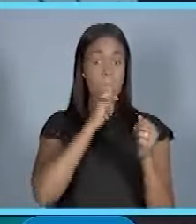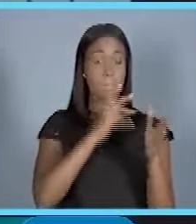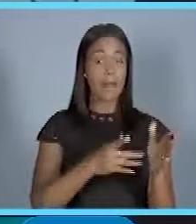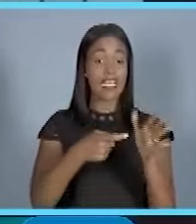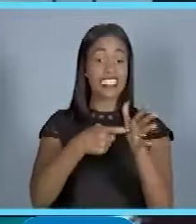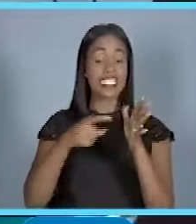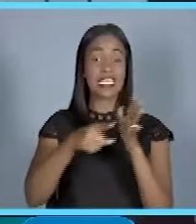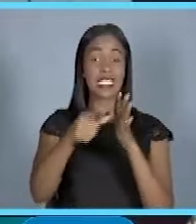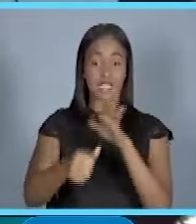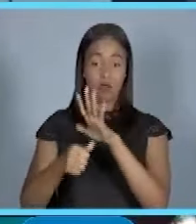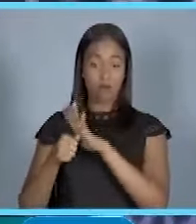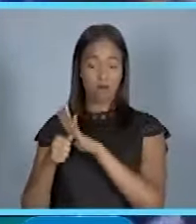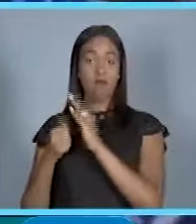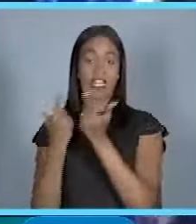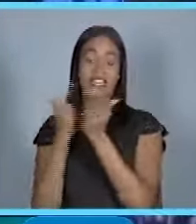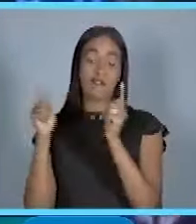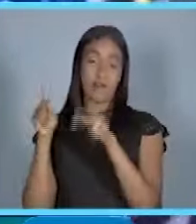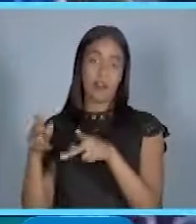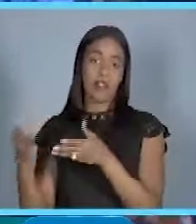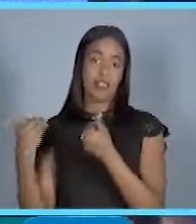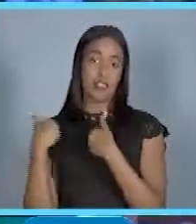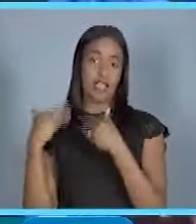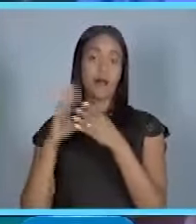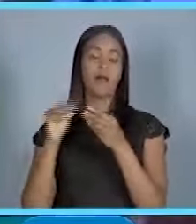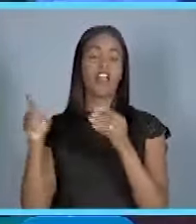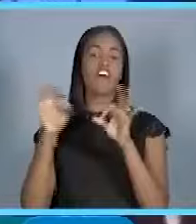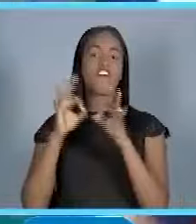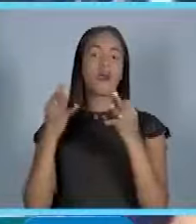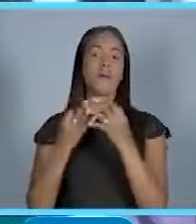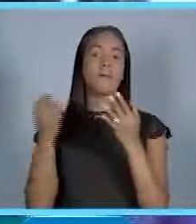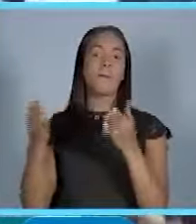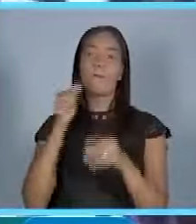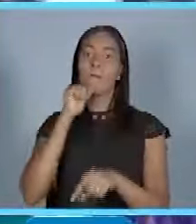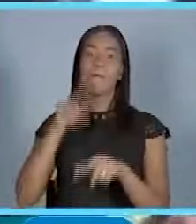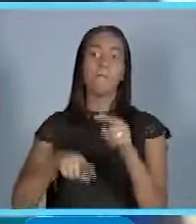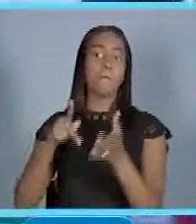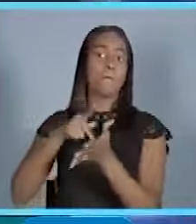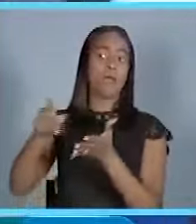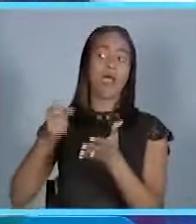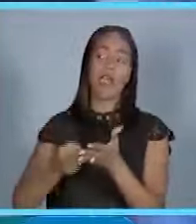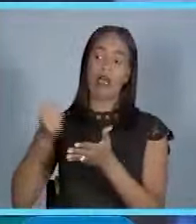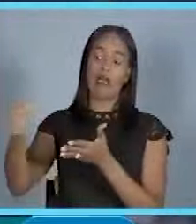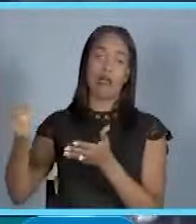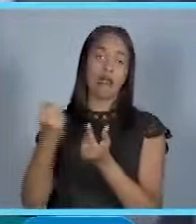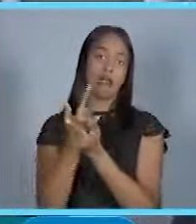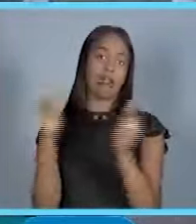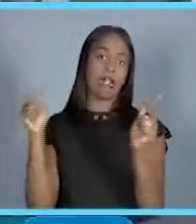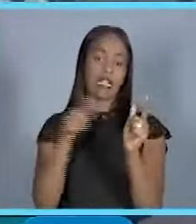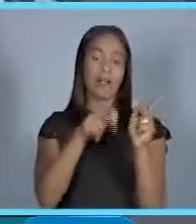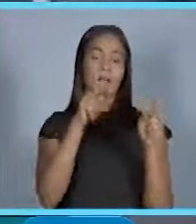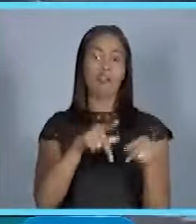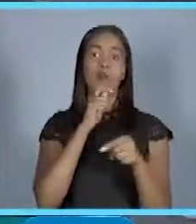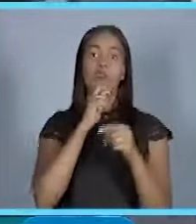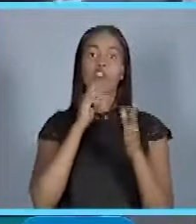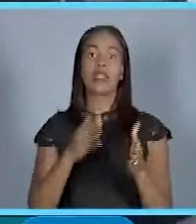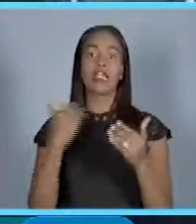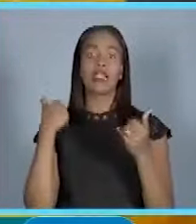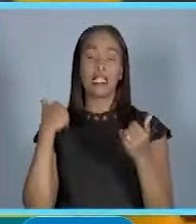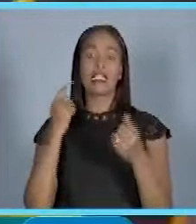secuestradores liberen al grupo, señalando que la familia del Orte es incapaz de pagar un rescate, que el periodista sufre